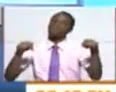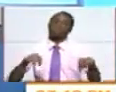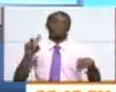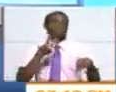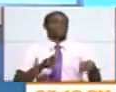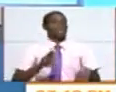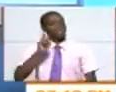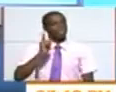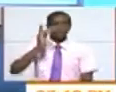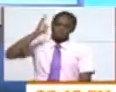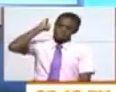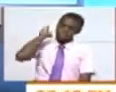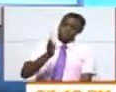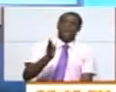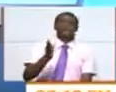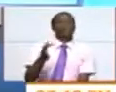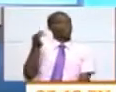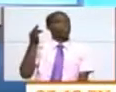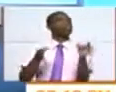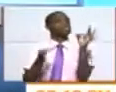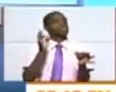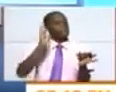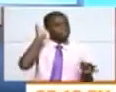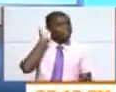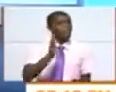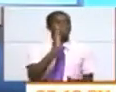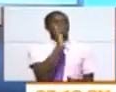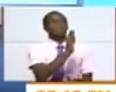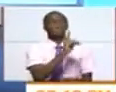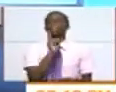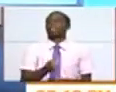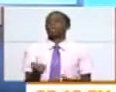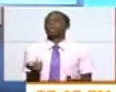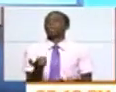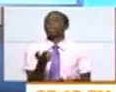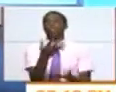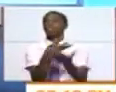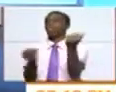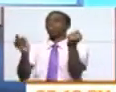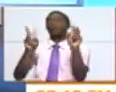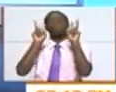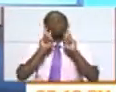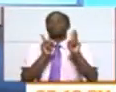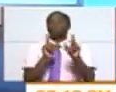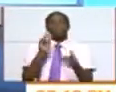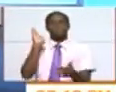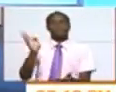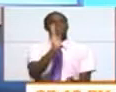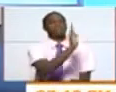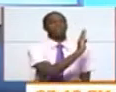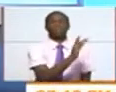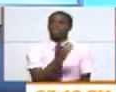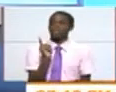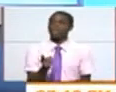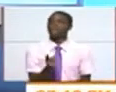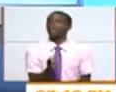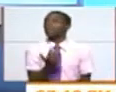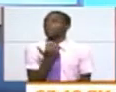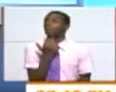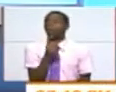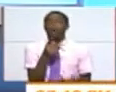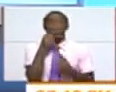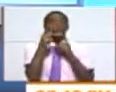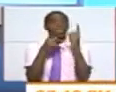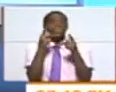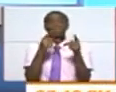¿eh? En este país tiene que haber justicia, tiene que haber punición, tienen que haber leyes. Yo no puedo entender que por motivos políticos